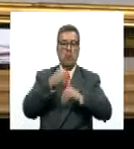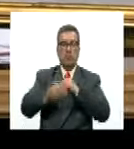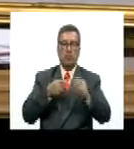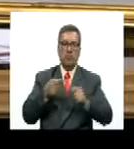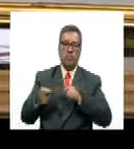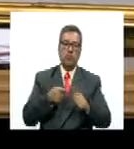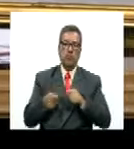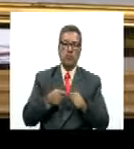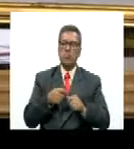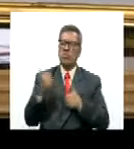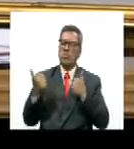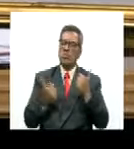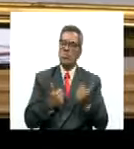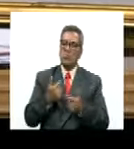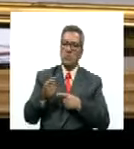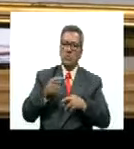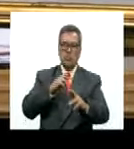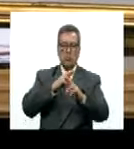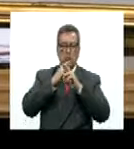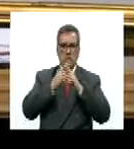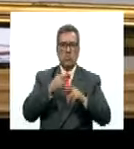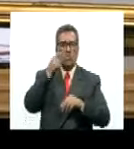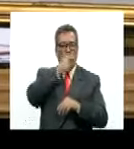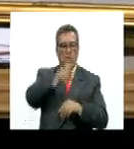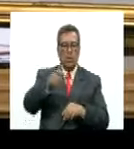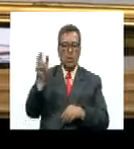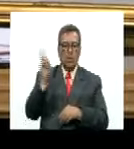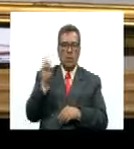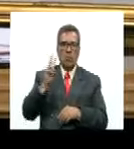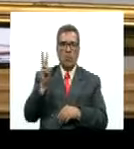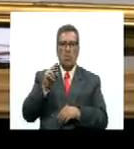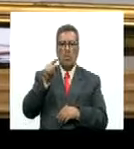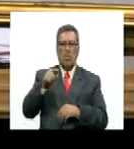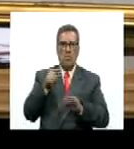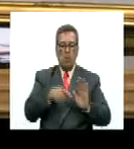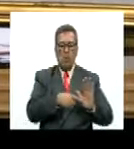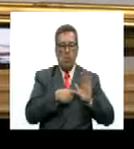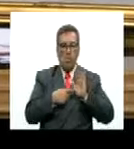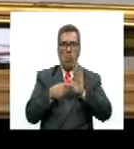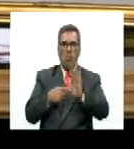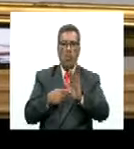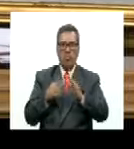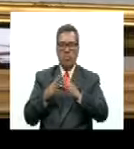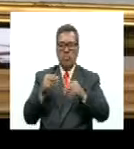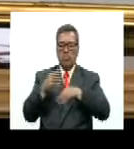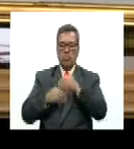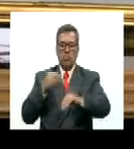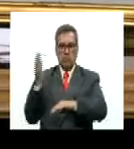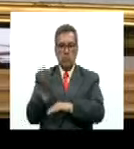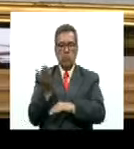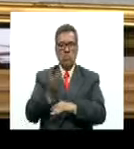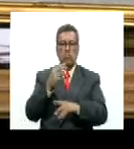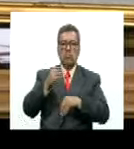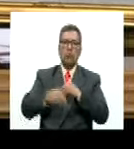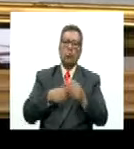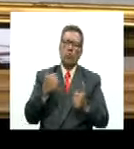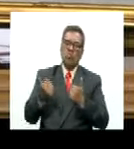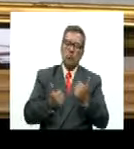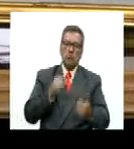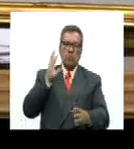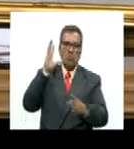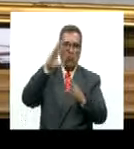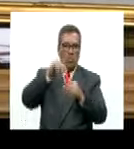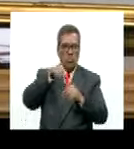controlan cuál fue la respuesta del pueblo de Venezuela frente a su agresión y cuáles fueron los